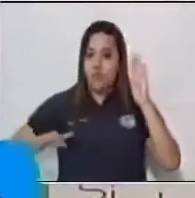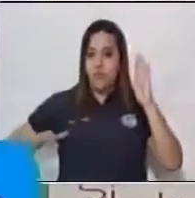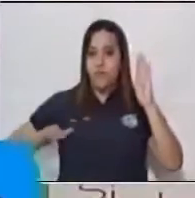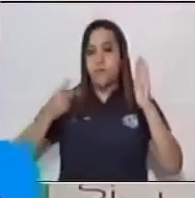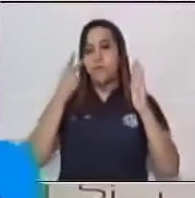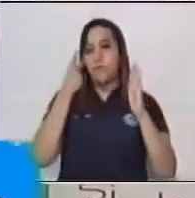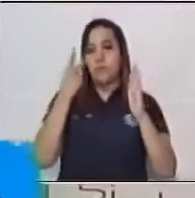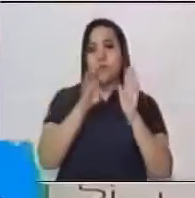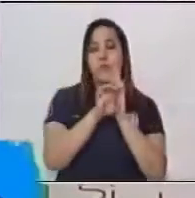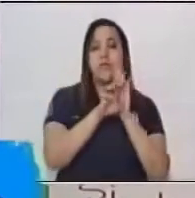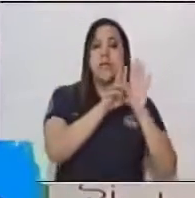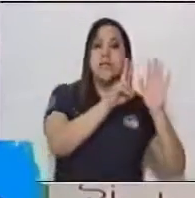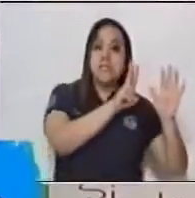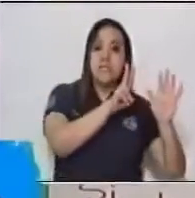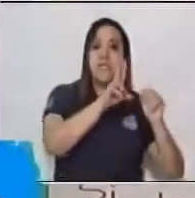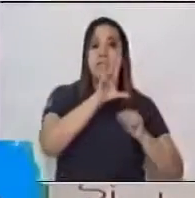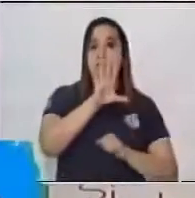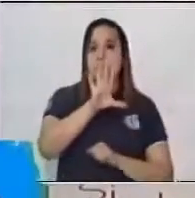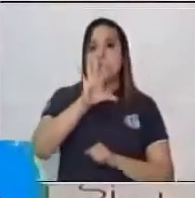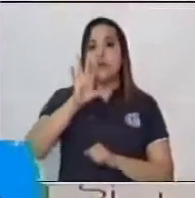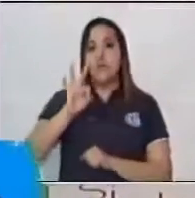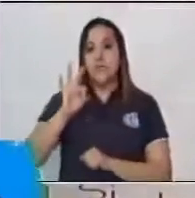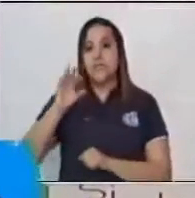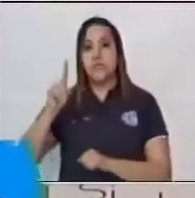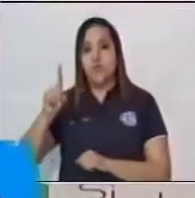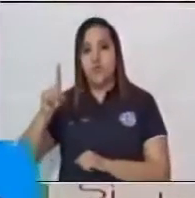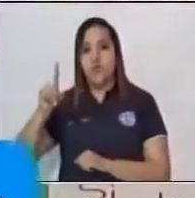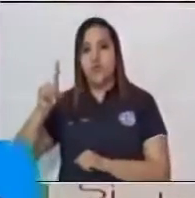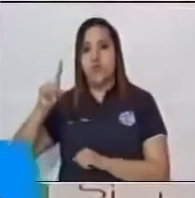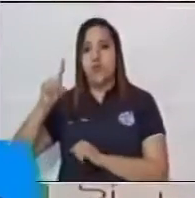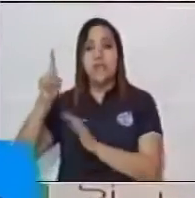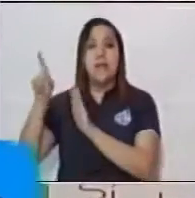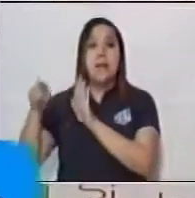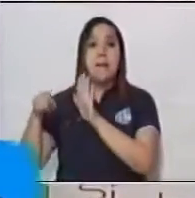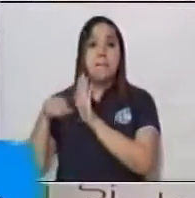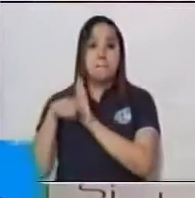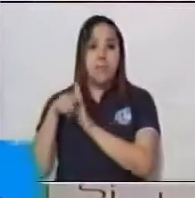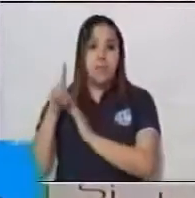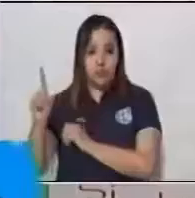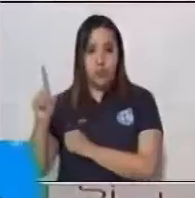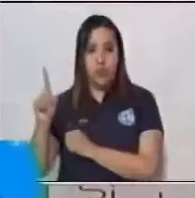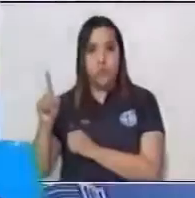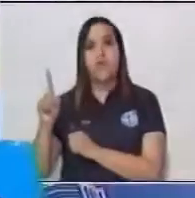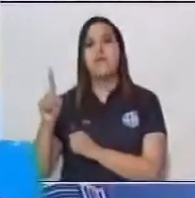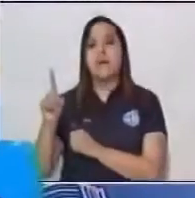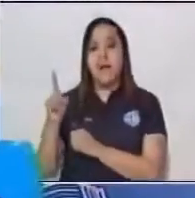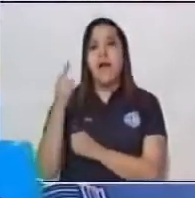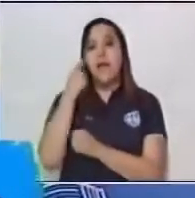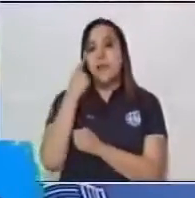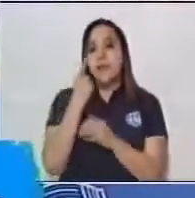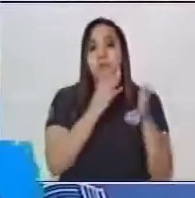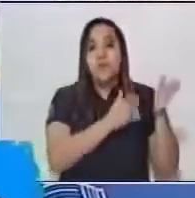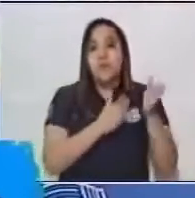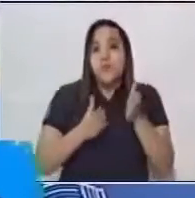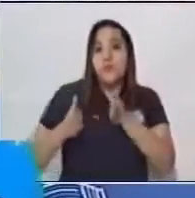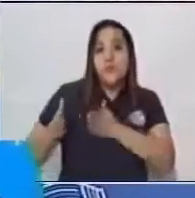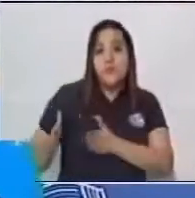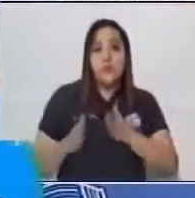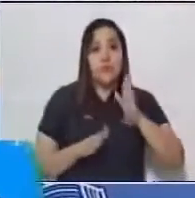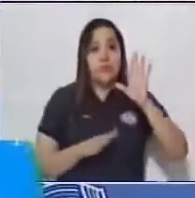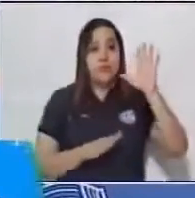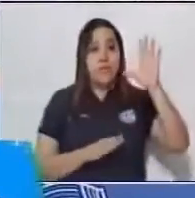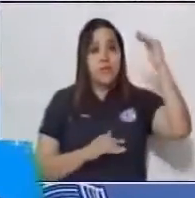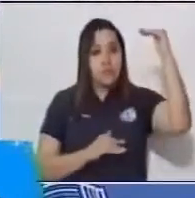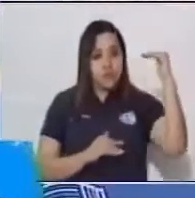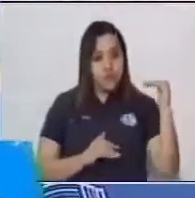Entonces tenemos 7, 5, 3, 1 y menos 1. Entonces tenemos una sucesión